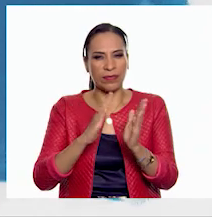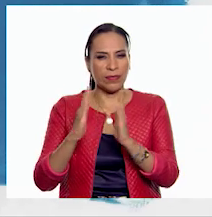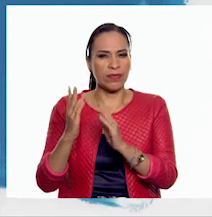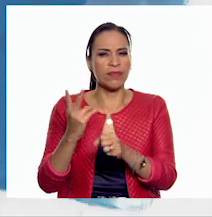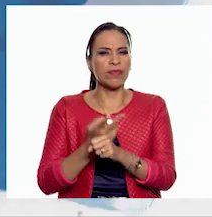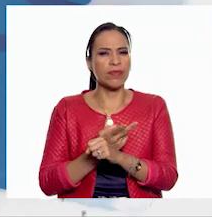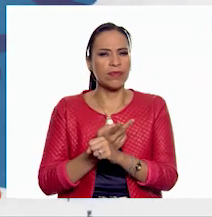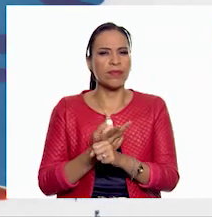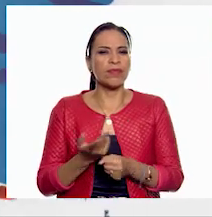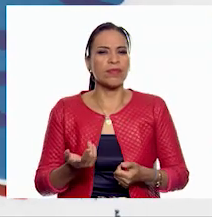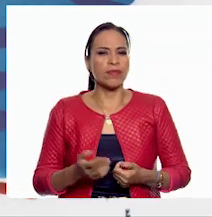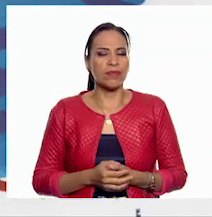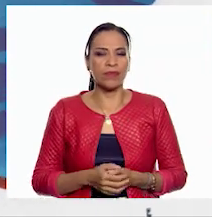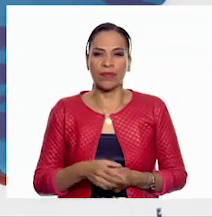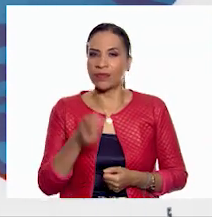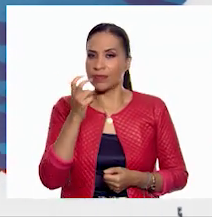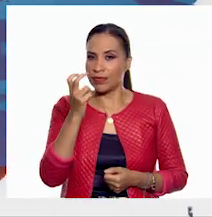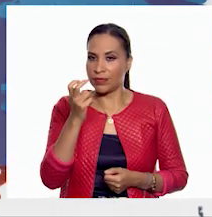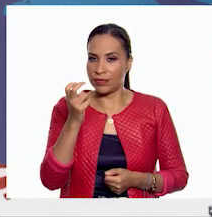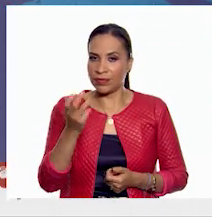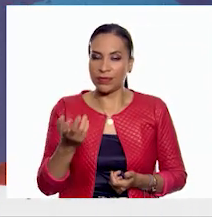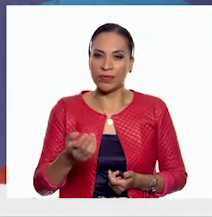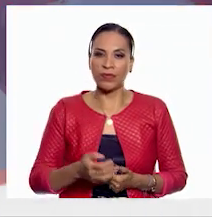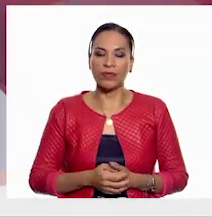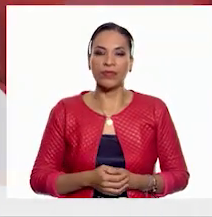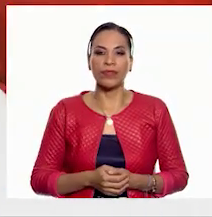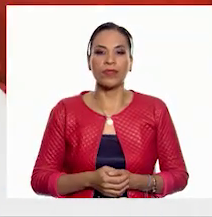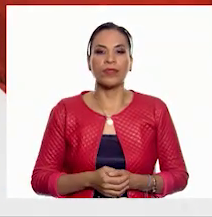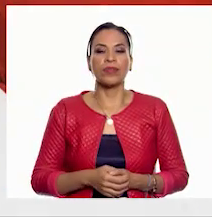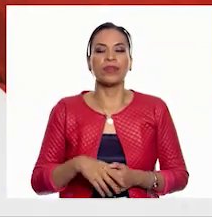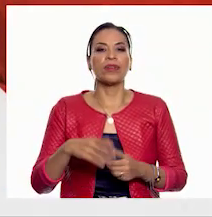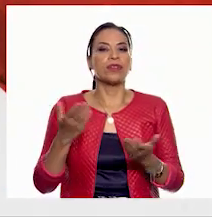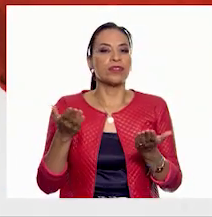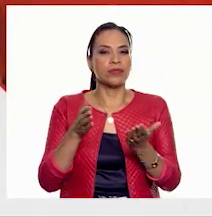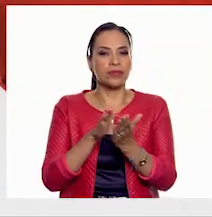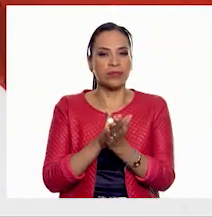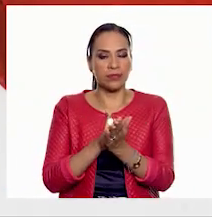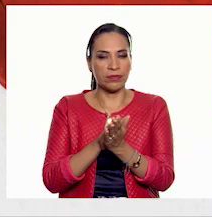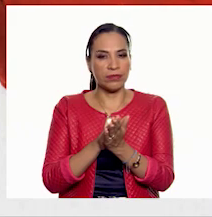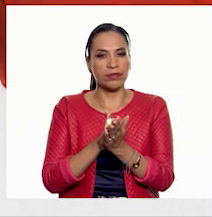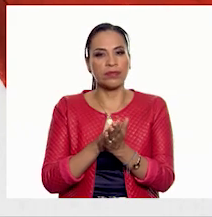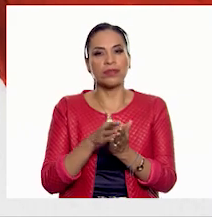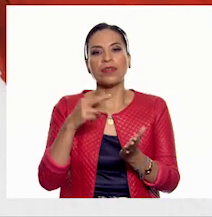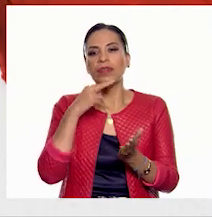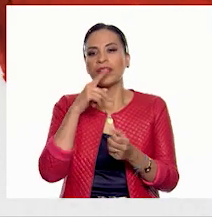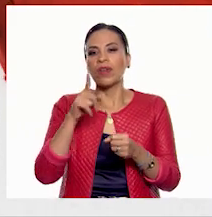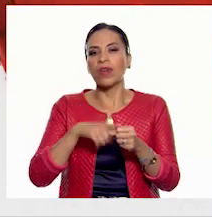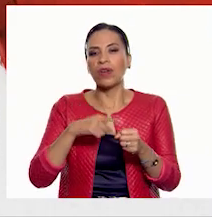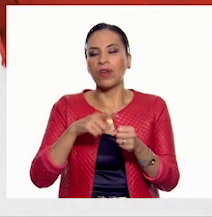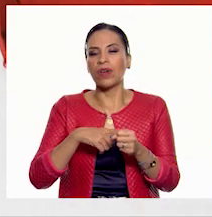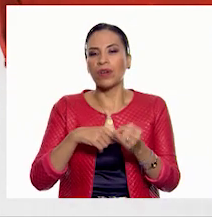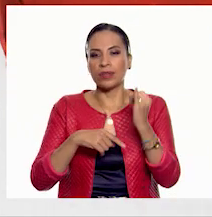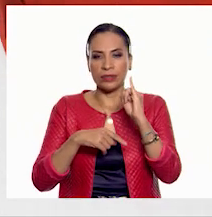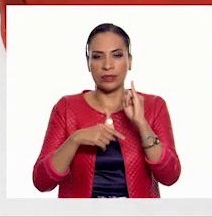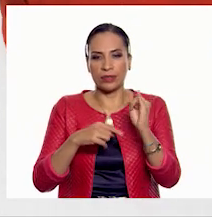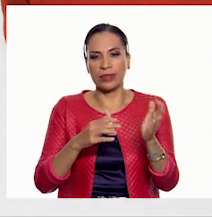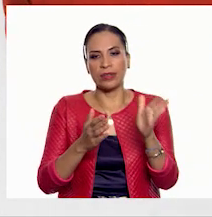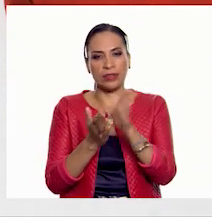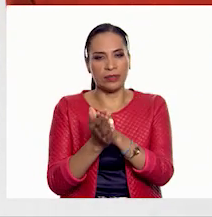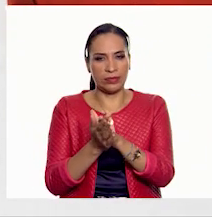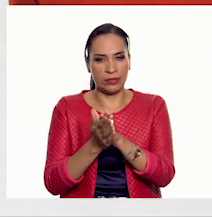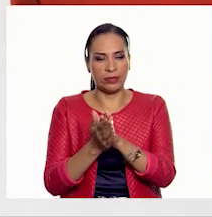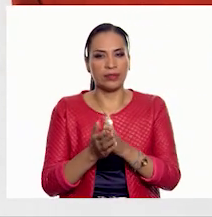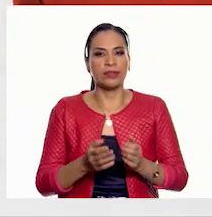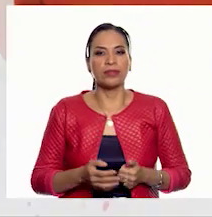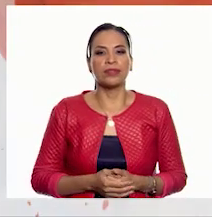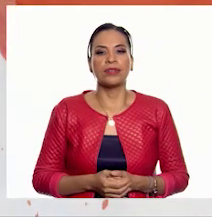pasará? ¡Correcto! Cierra el libro de golpe para que el color de la izquierda toque al de la